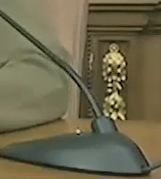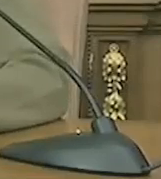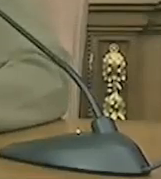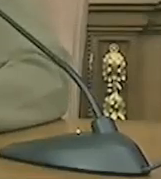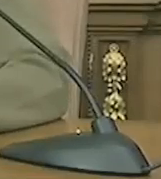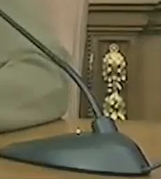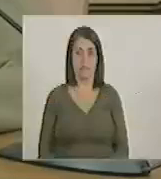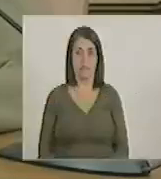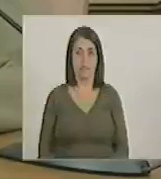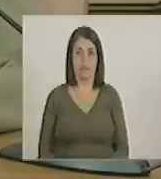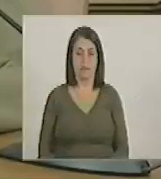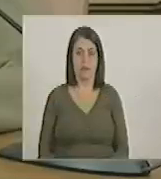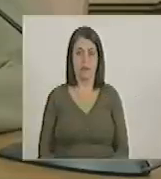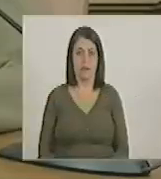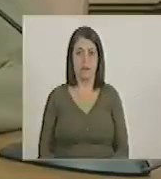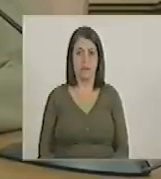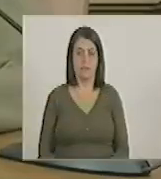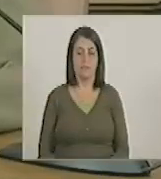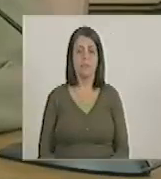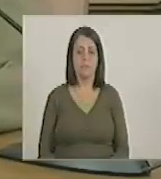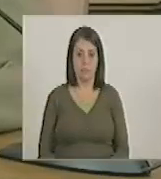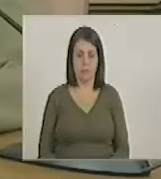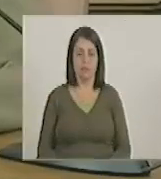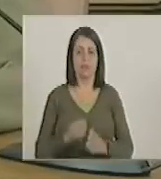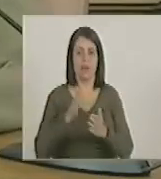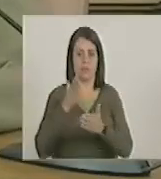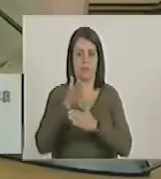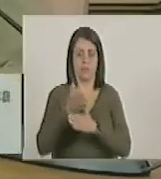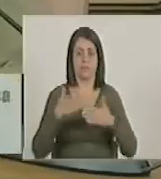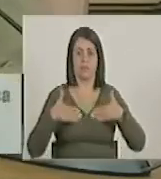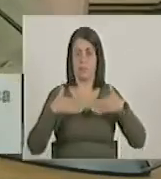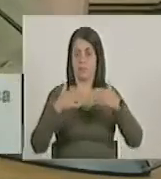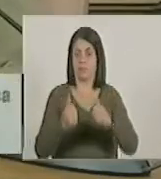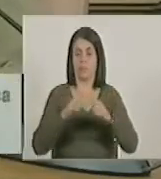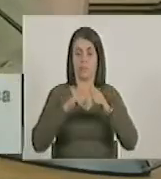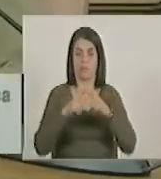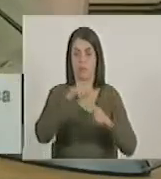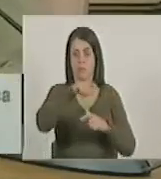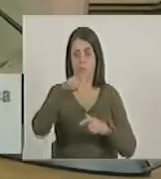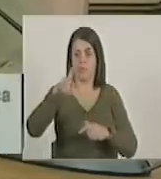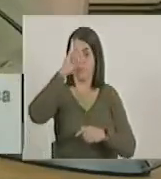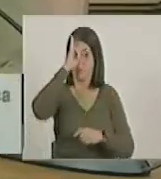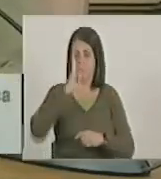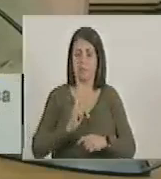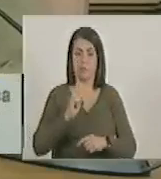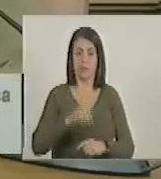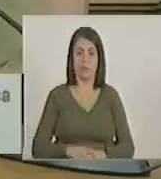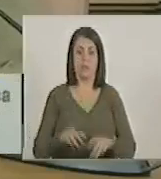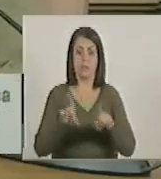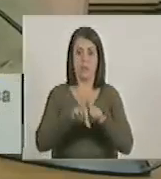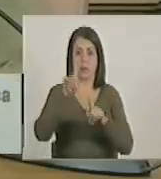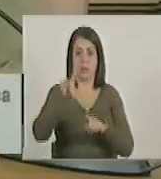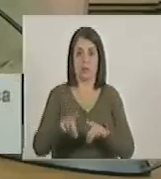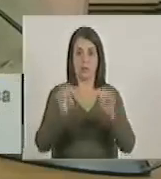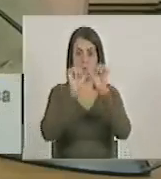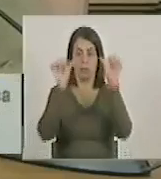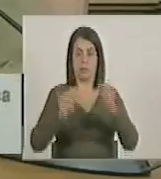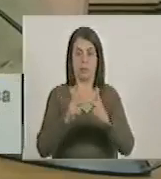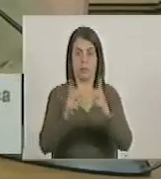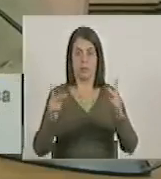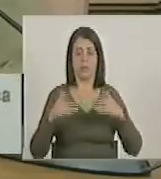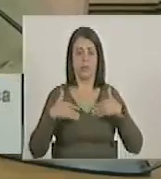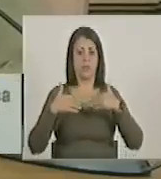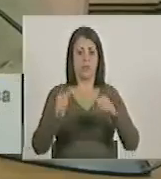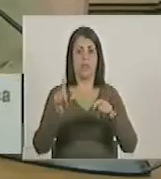tipo de trato discriminatorio que obstaculice el acceso a la salud de las personas con discapacidad, tanto en el sistema público